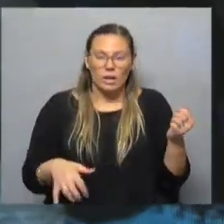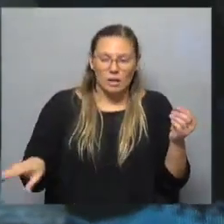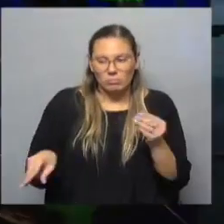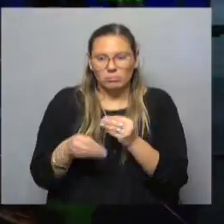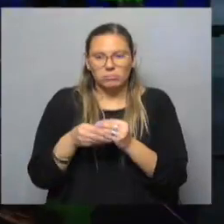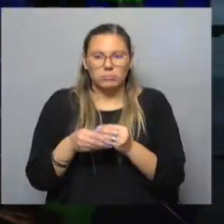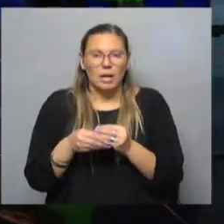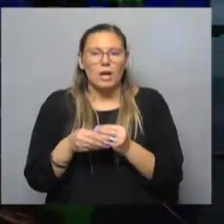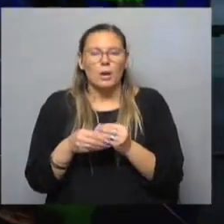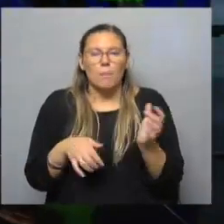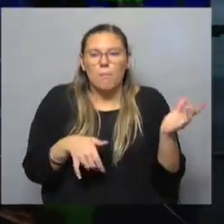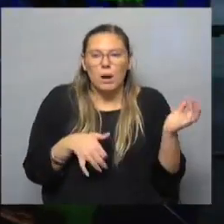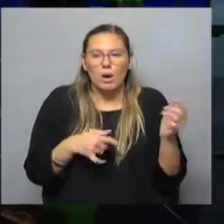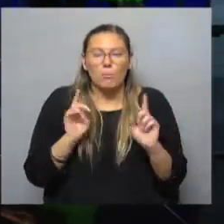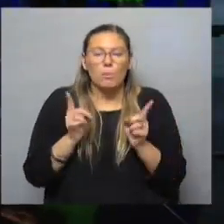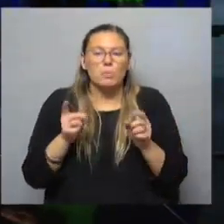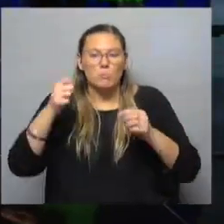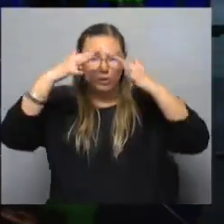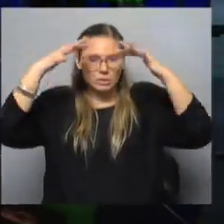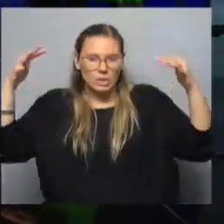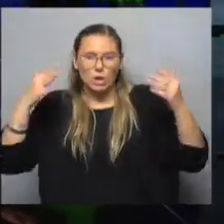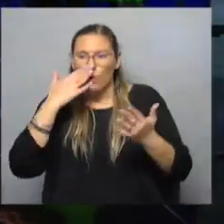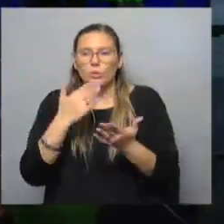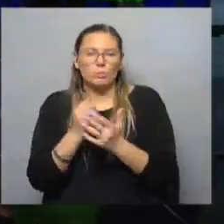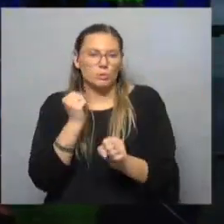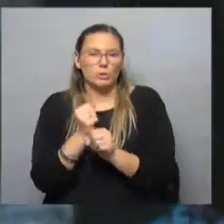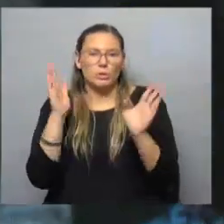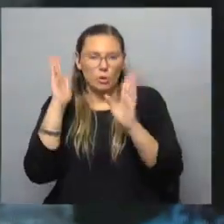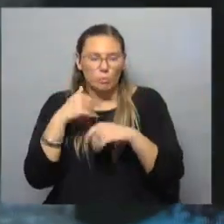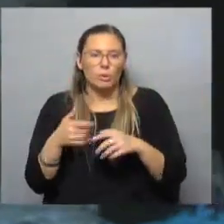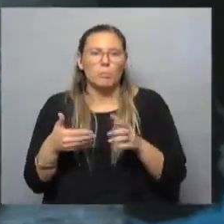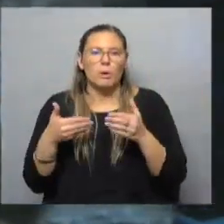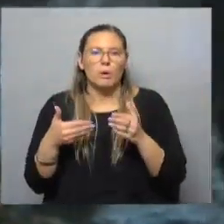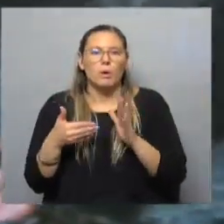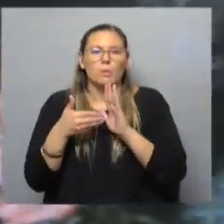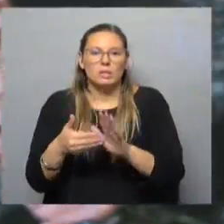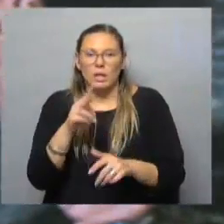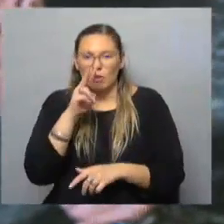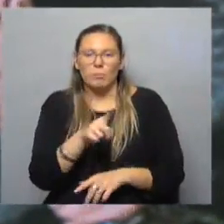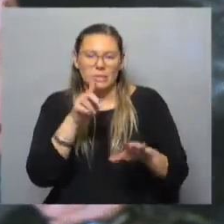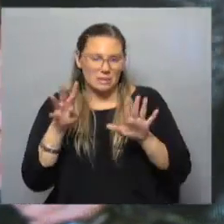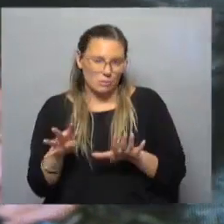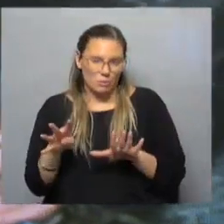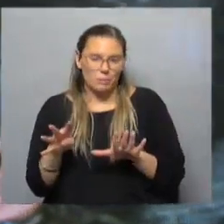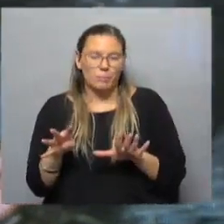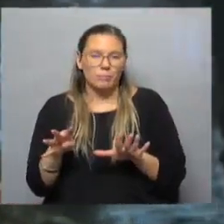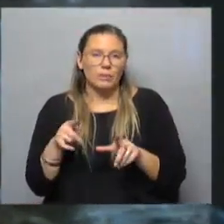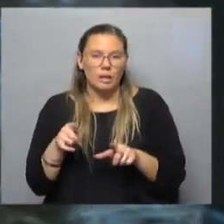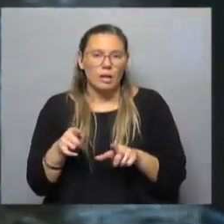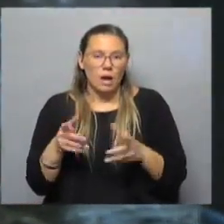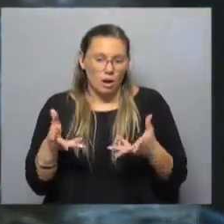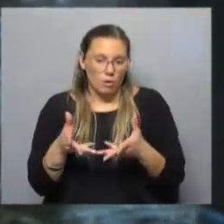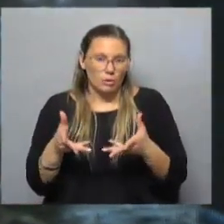Pero bueno, en el mismo cielo, que es el último trabajo que no pudimos presentar, pues salió en 2019, va a estar